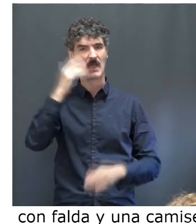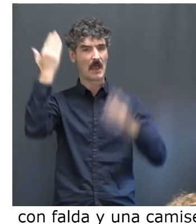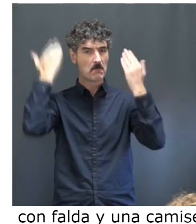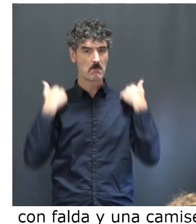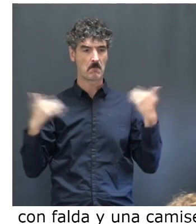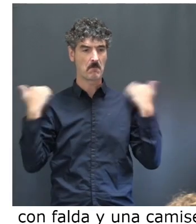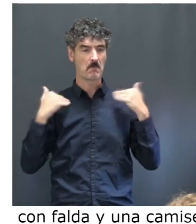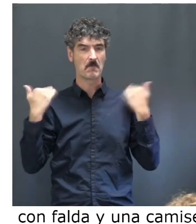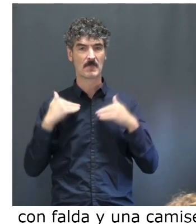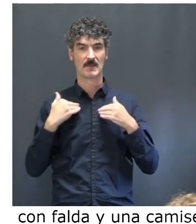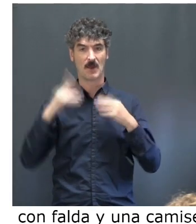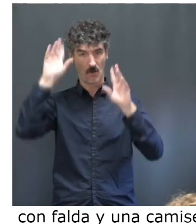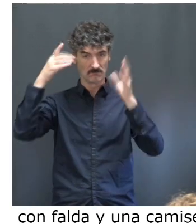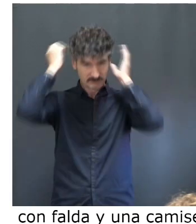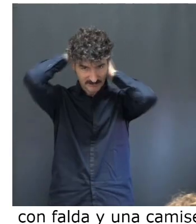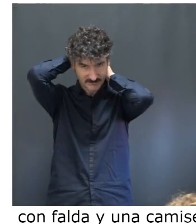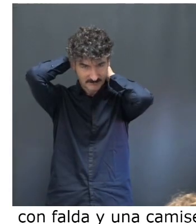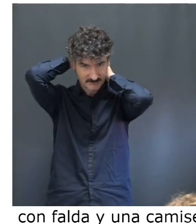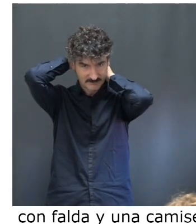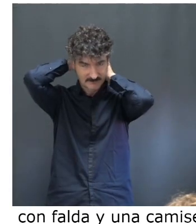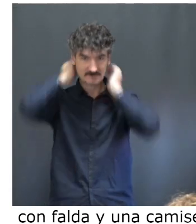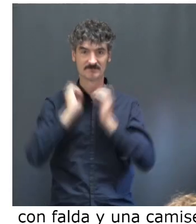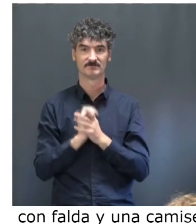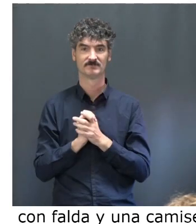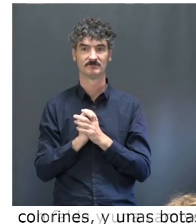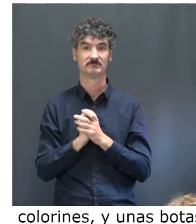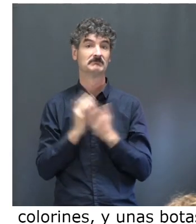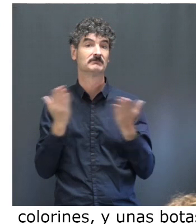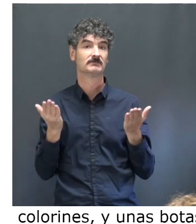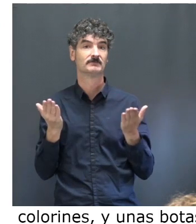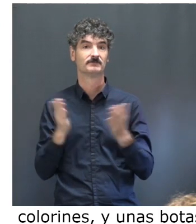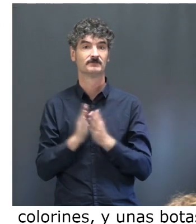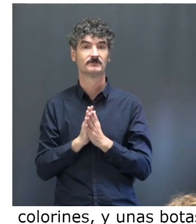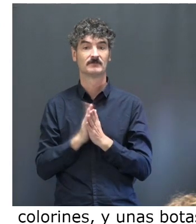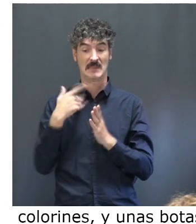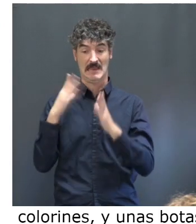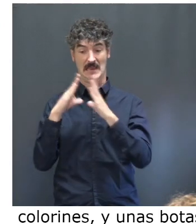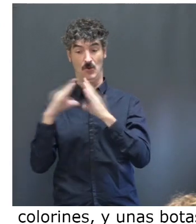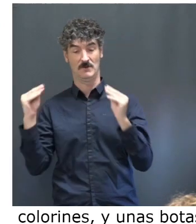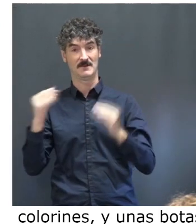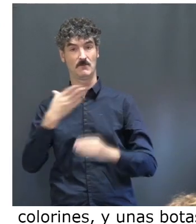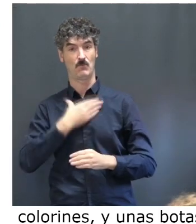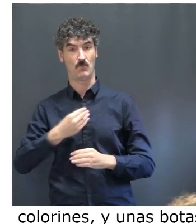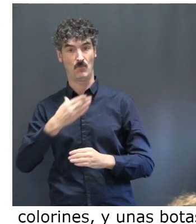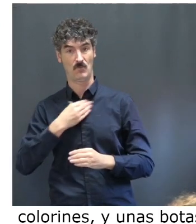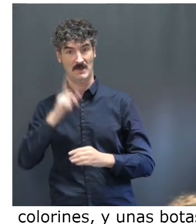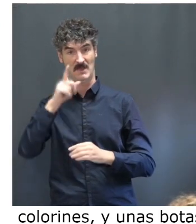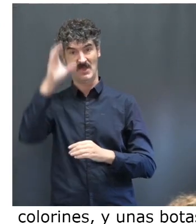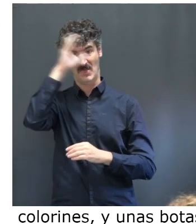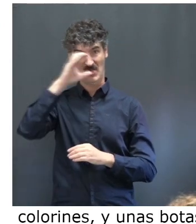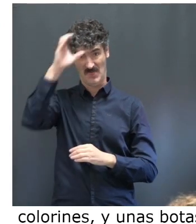melena, hoy lo llevo recogido, y bueno, pues desde la Universidad de Murcia y la Facultad de Ciencias del